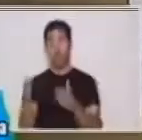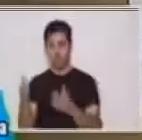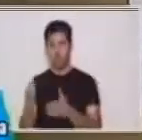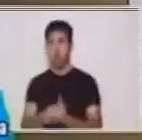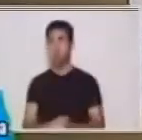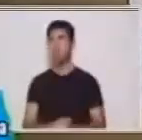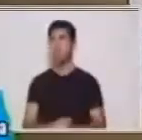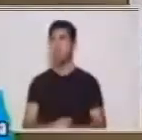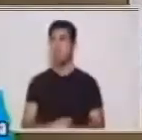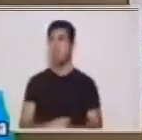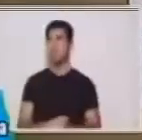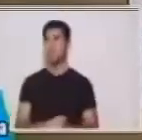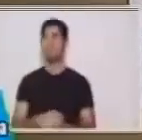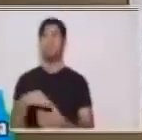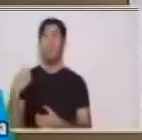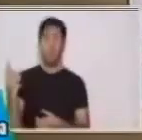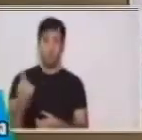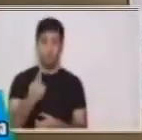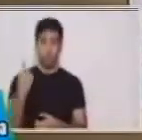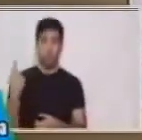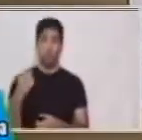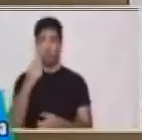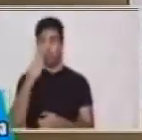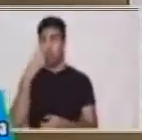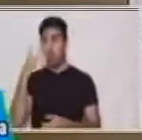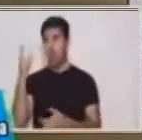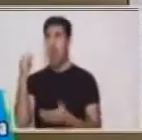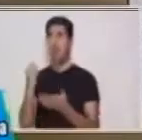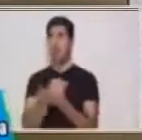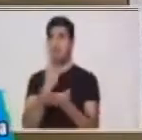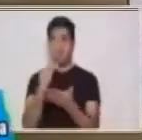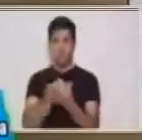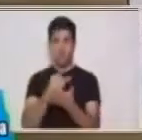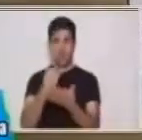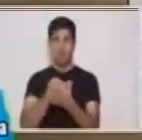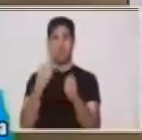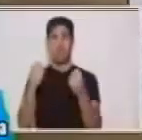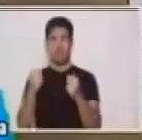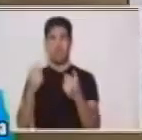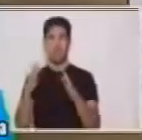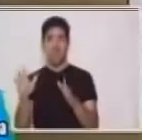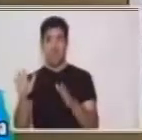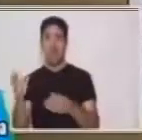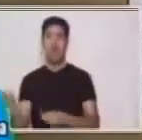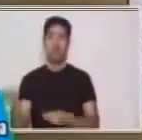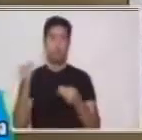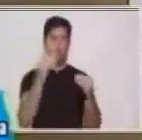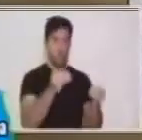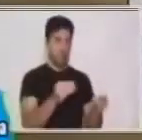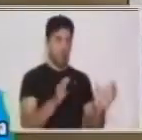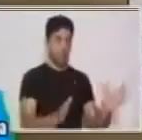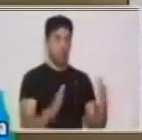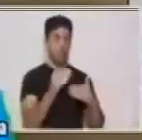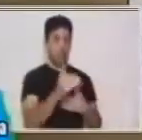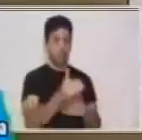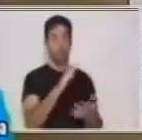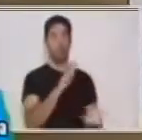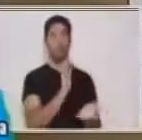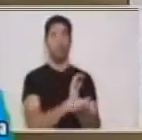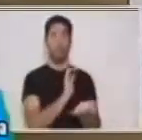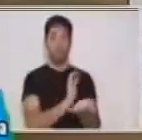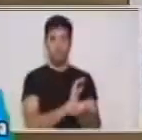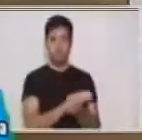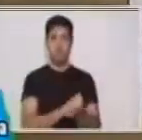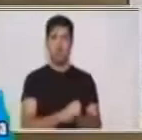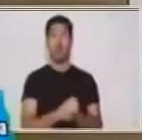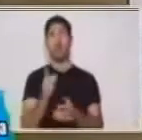proceso. Y todo lo que tú investigues y realices, recuerda que lo tienes que dejar archivado en tu portafolio y que